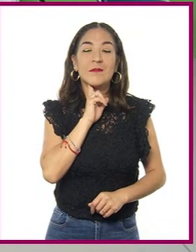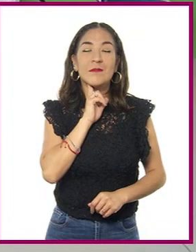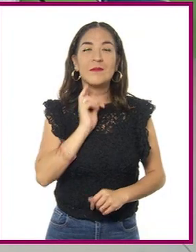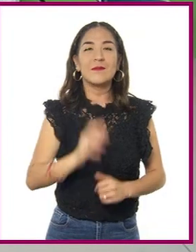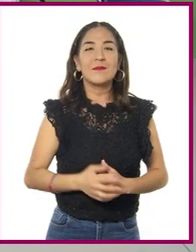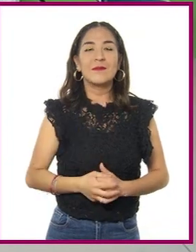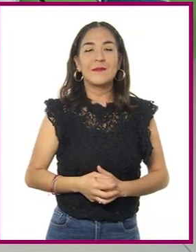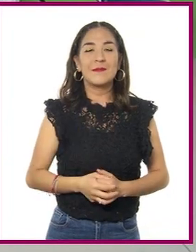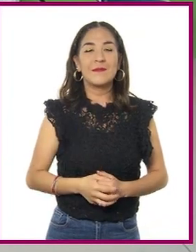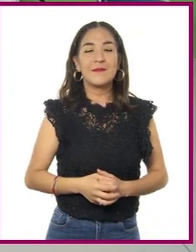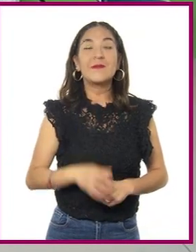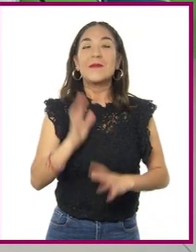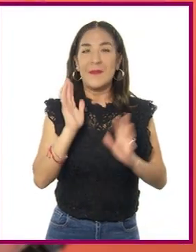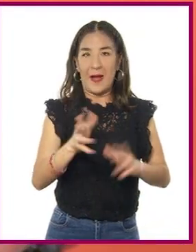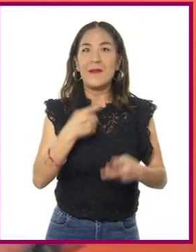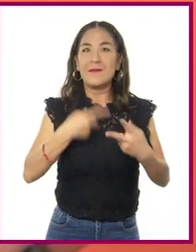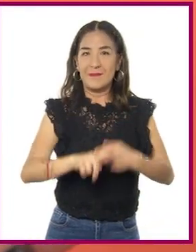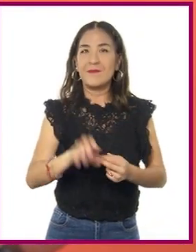listas. Tiempo.